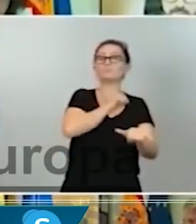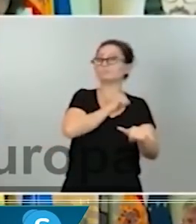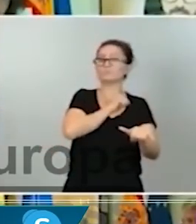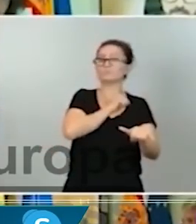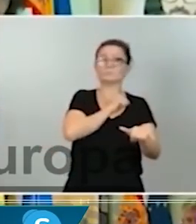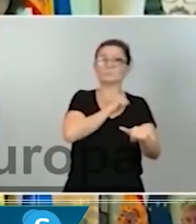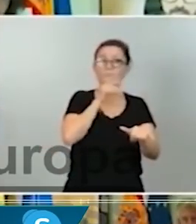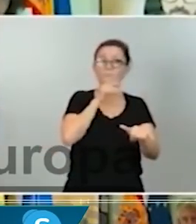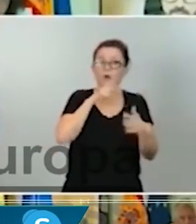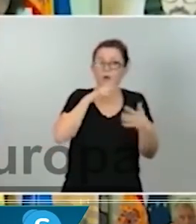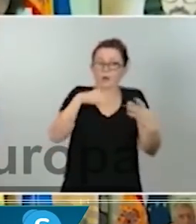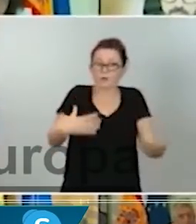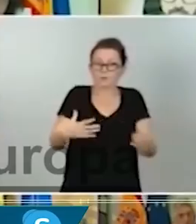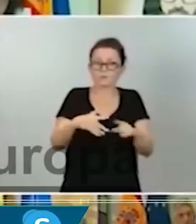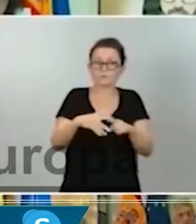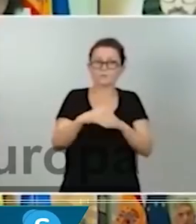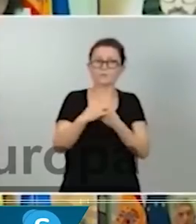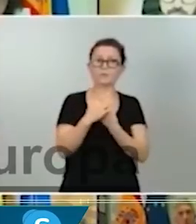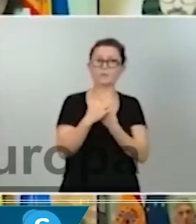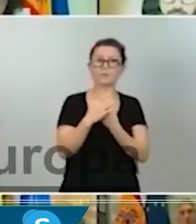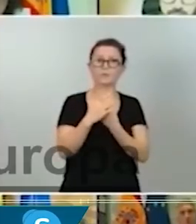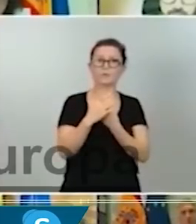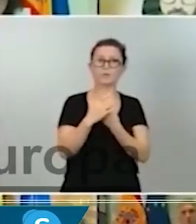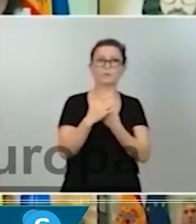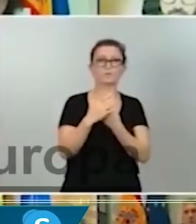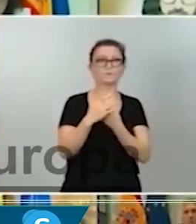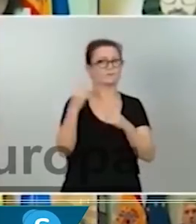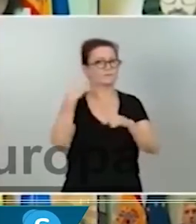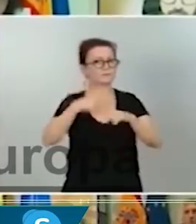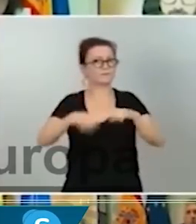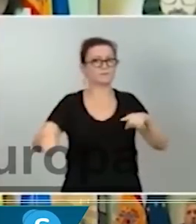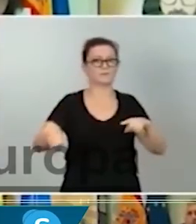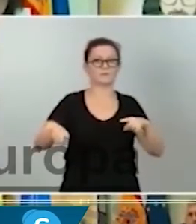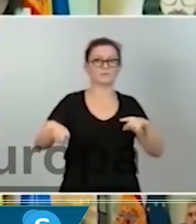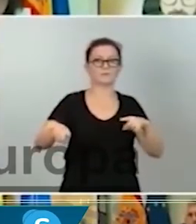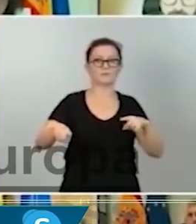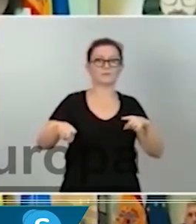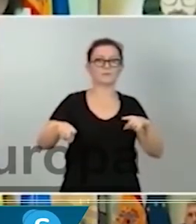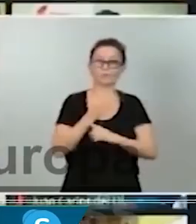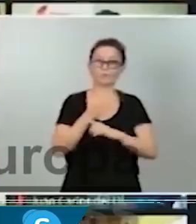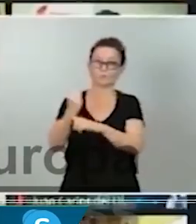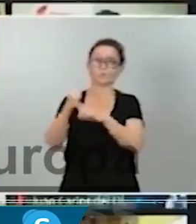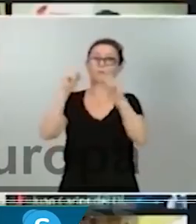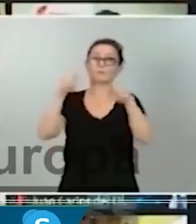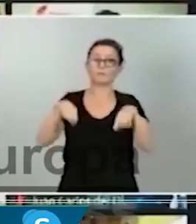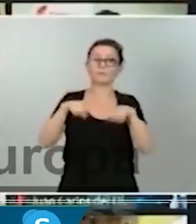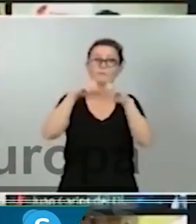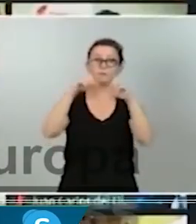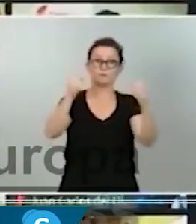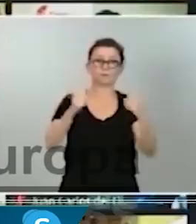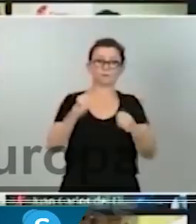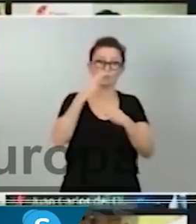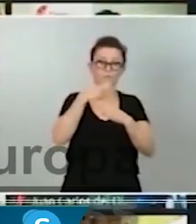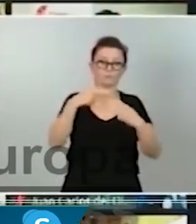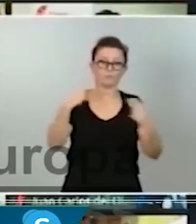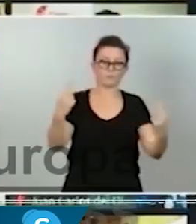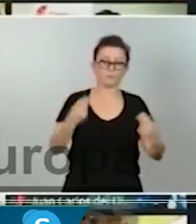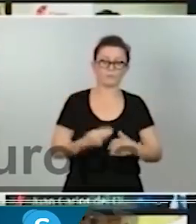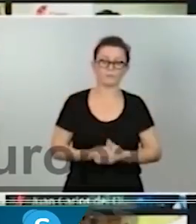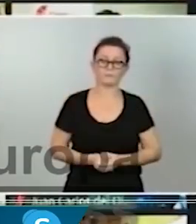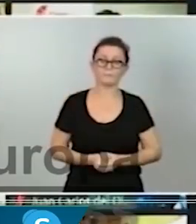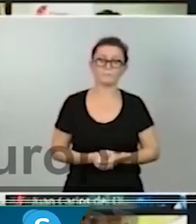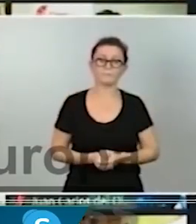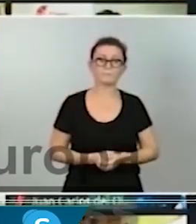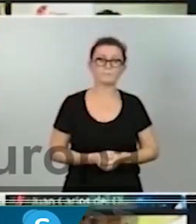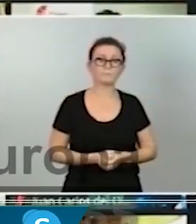trabajo con el famoso plan e obviamente las cifras no cuadran no cuadran de ninguna manera